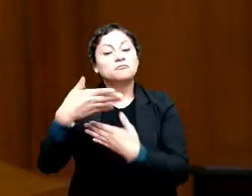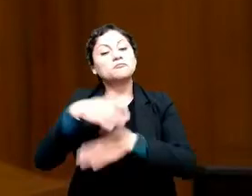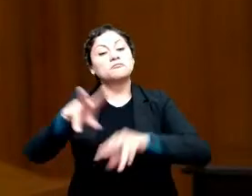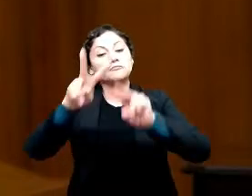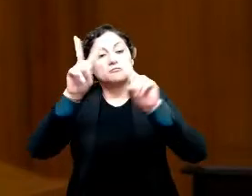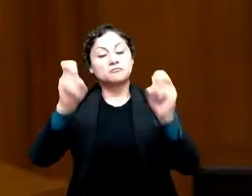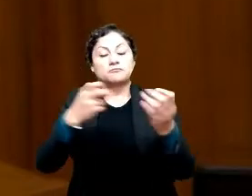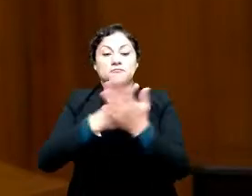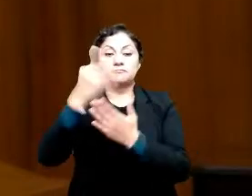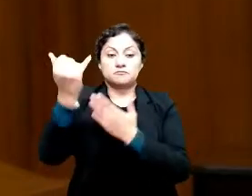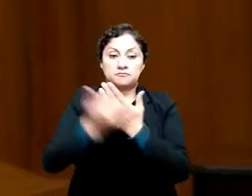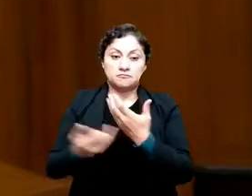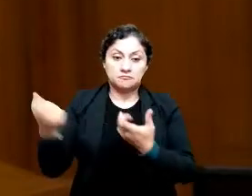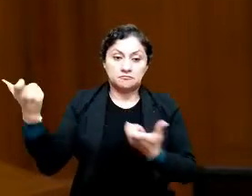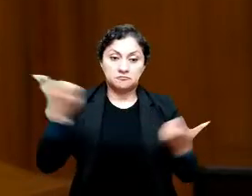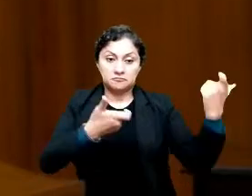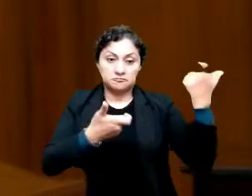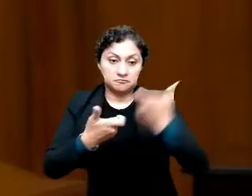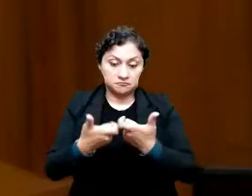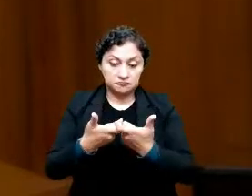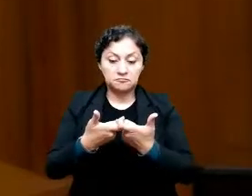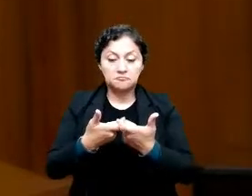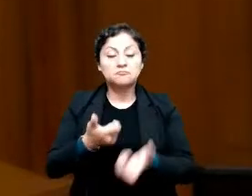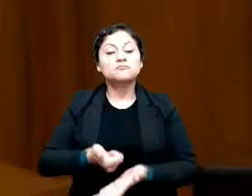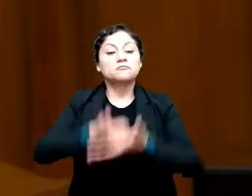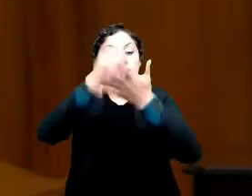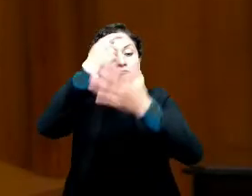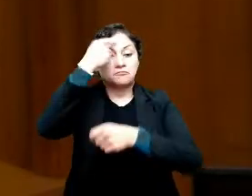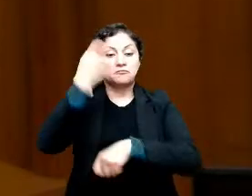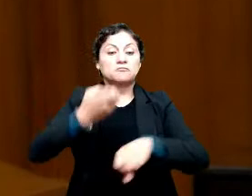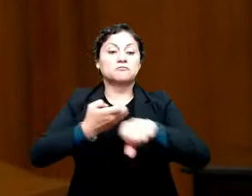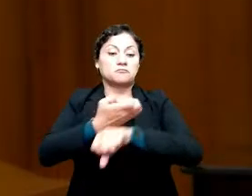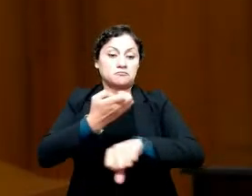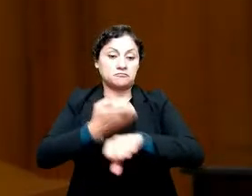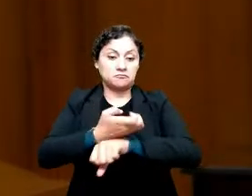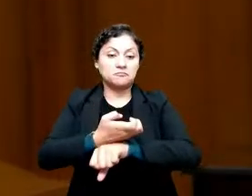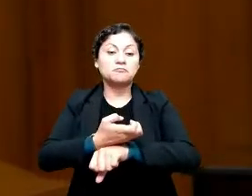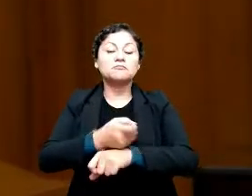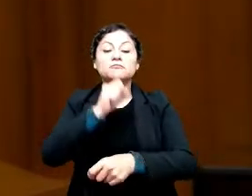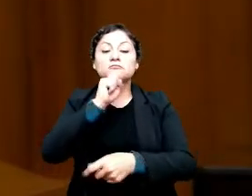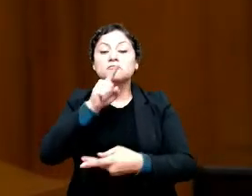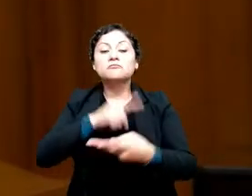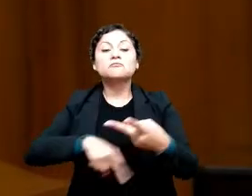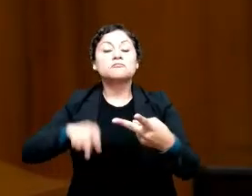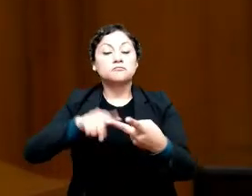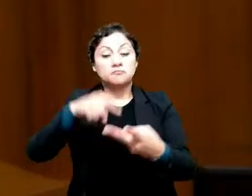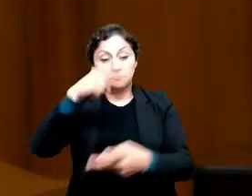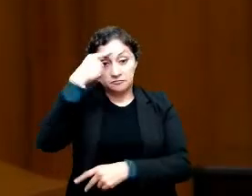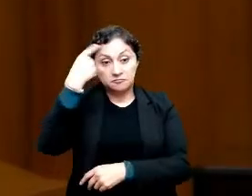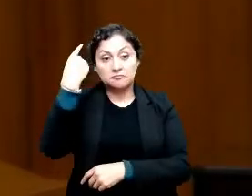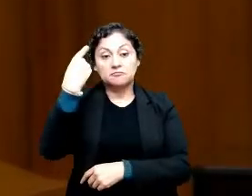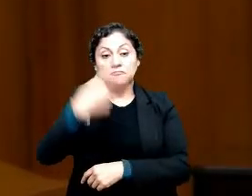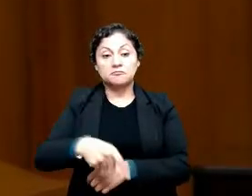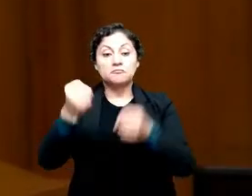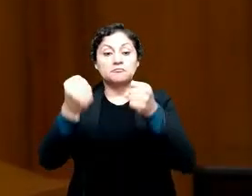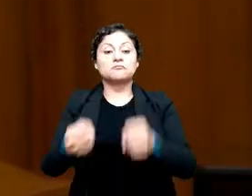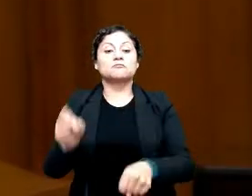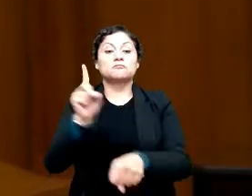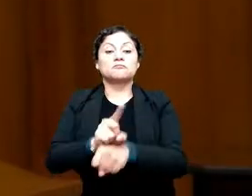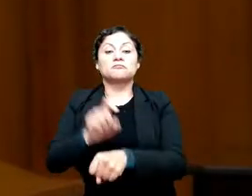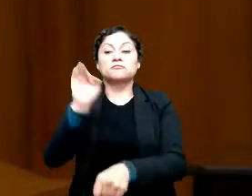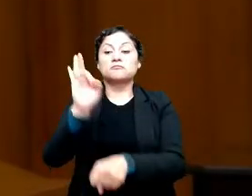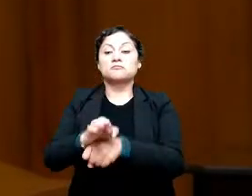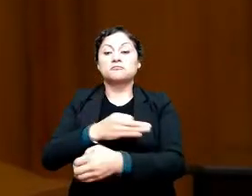inversión indispensables para nuestra entidad, así como para garantizar la seguridad de todos